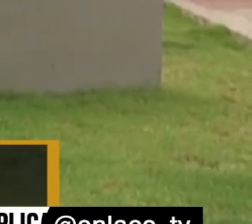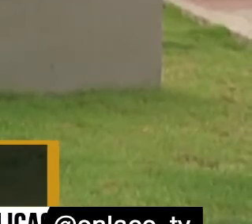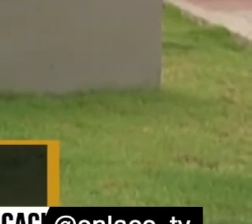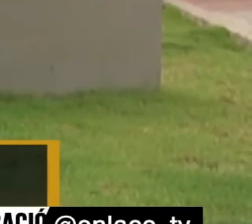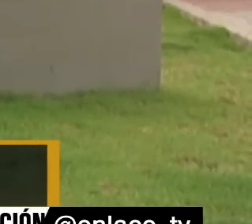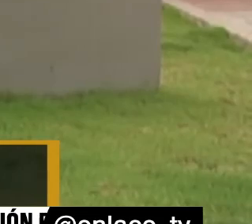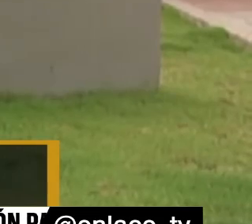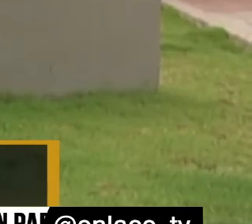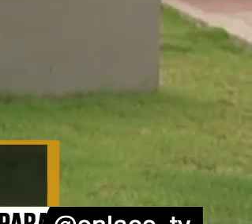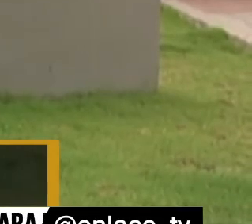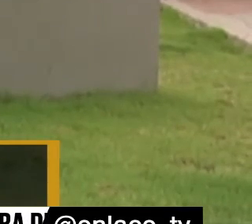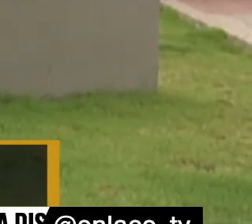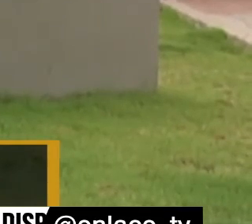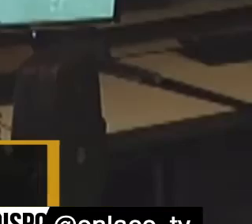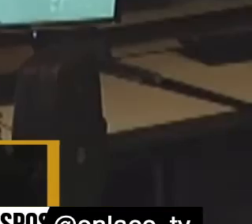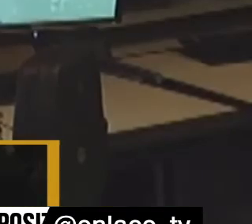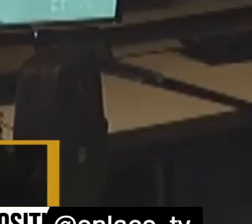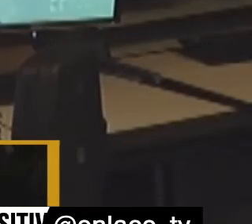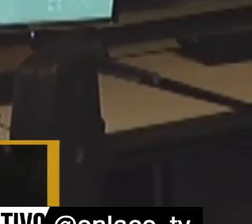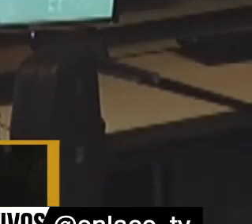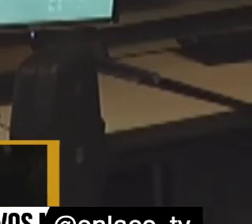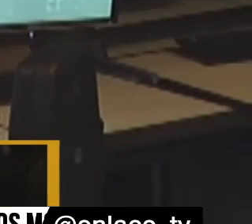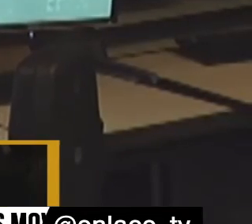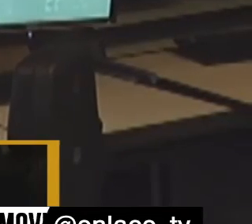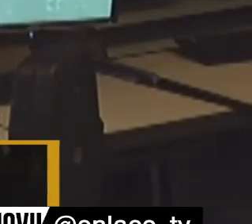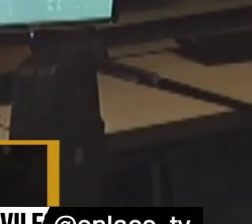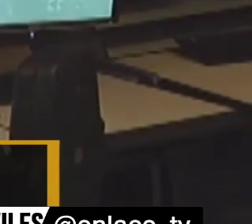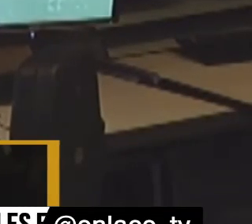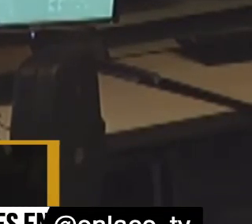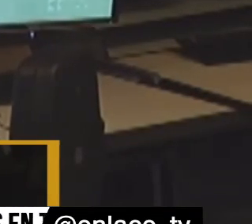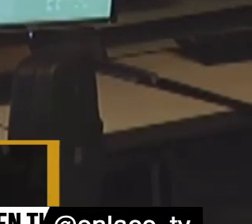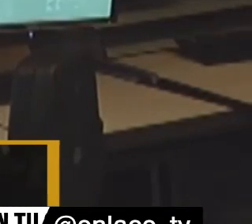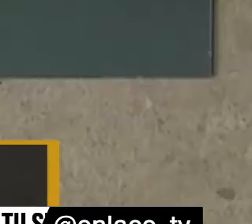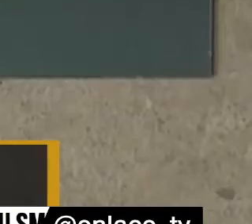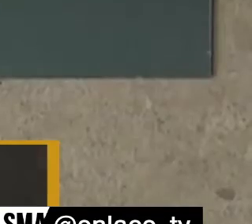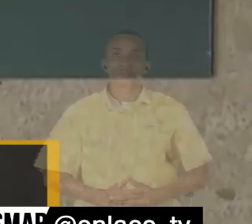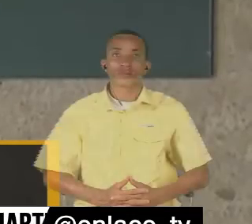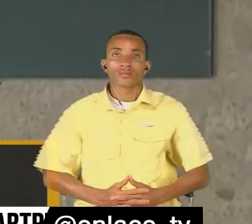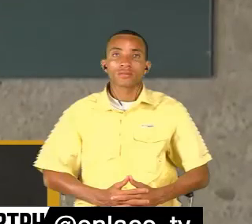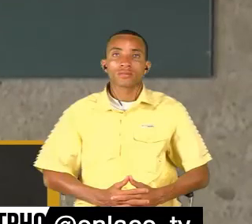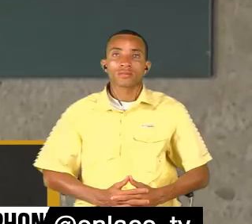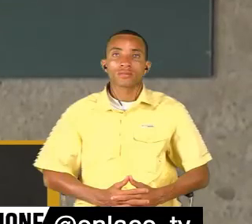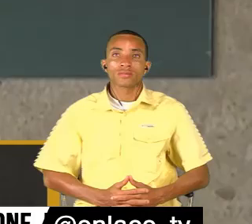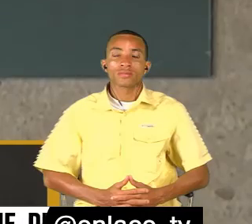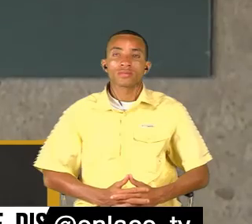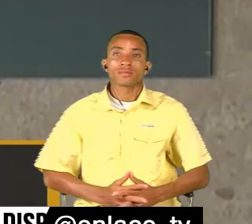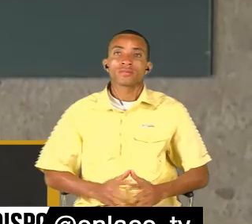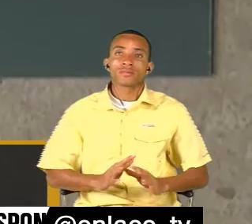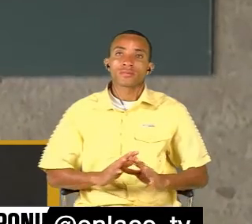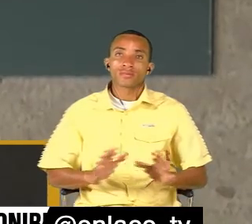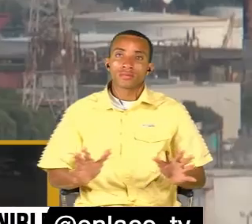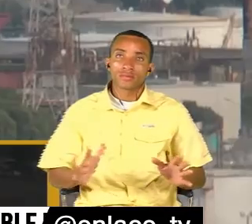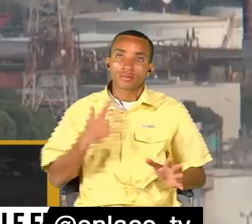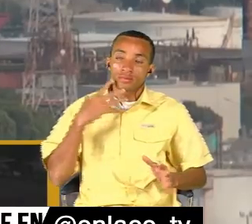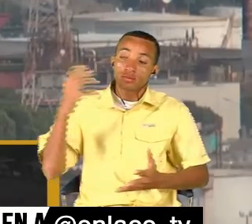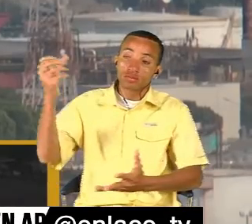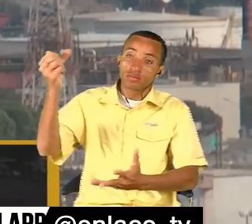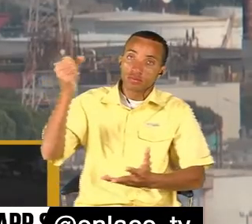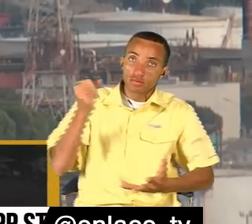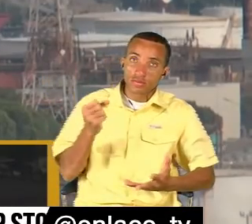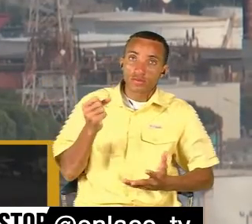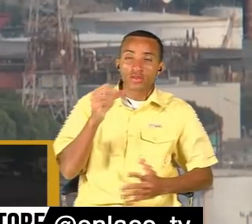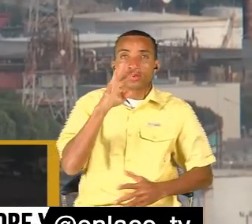de hoy. Que lo que hizo mi gobierno fue conseguir autorización legal para capitalizar el 20, capitalizamos el